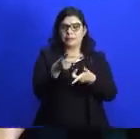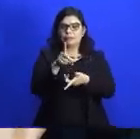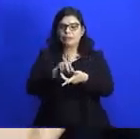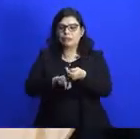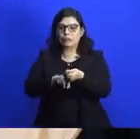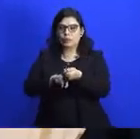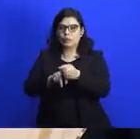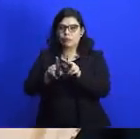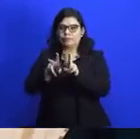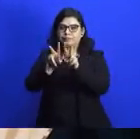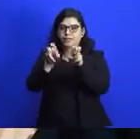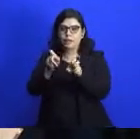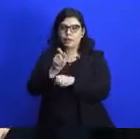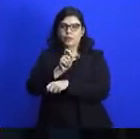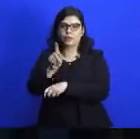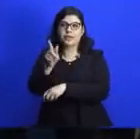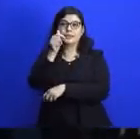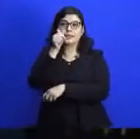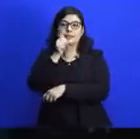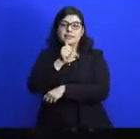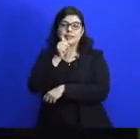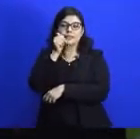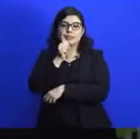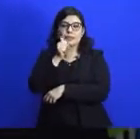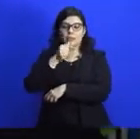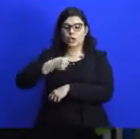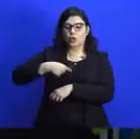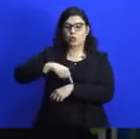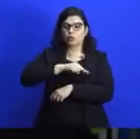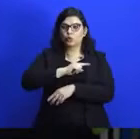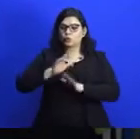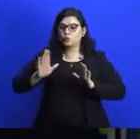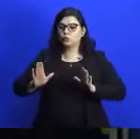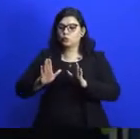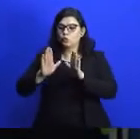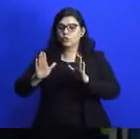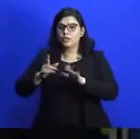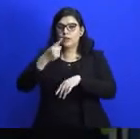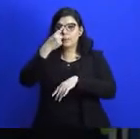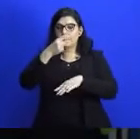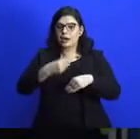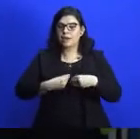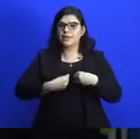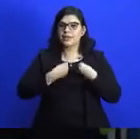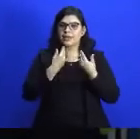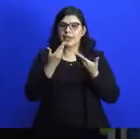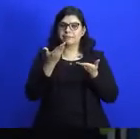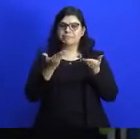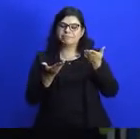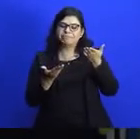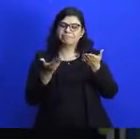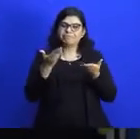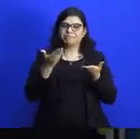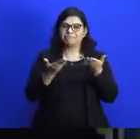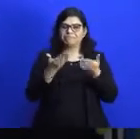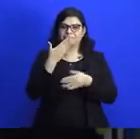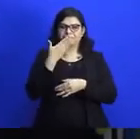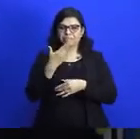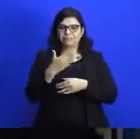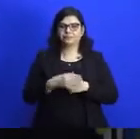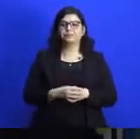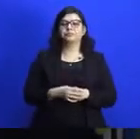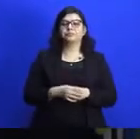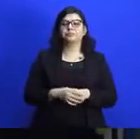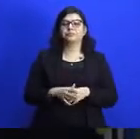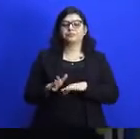profesional, siempre impulsando que tengan un balance de vida. Respecto de nuestros proveedores